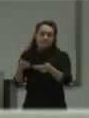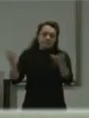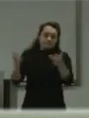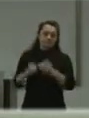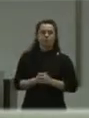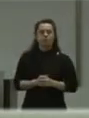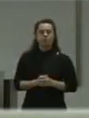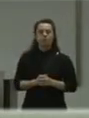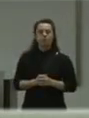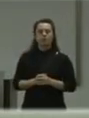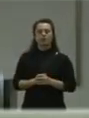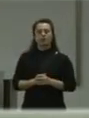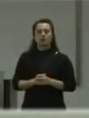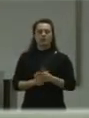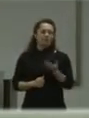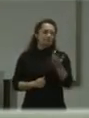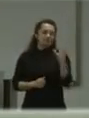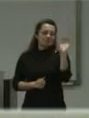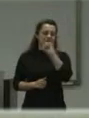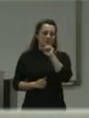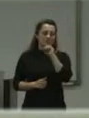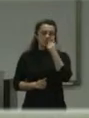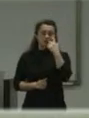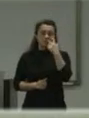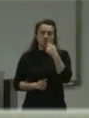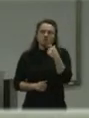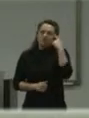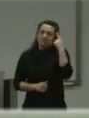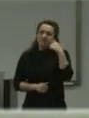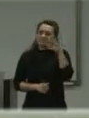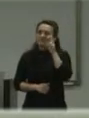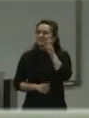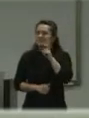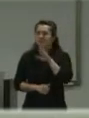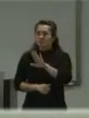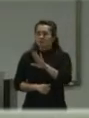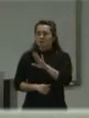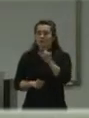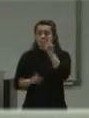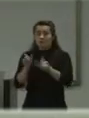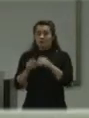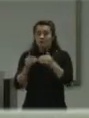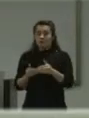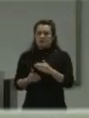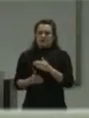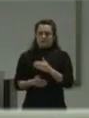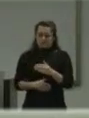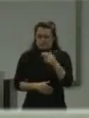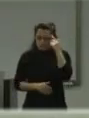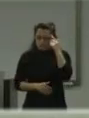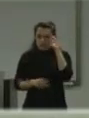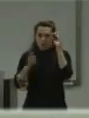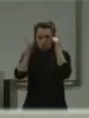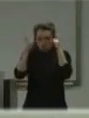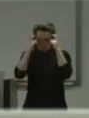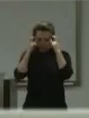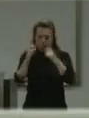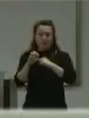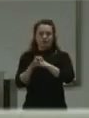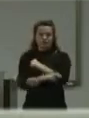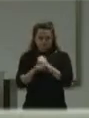y no es distinto Y es más fuerte diría yo en este tema de sexualidad con las personas con discapacidad cognitiva y